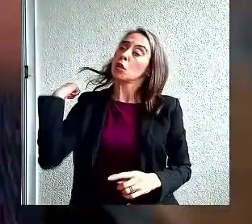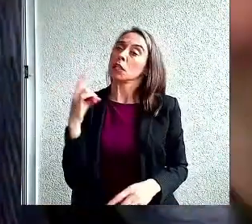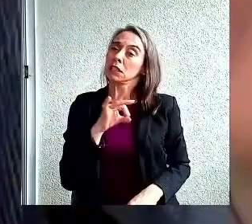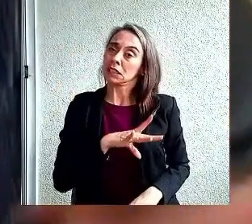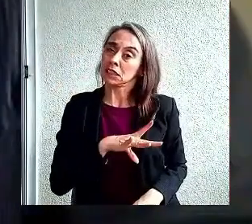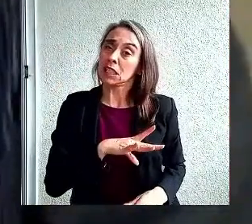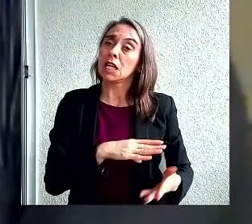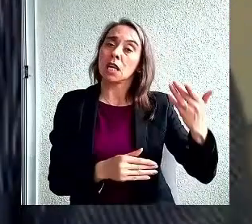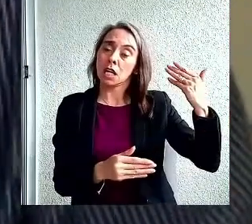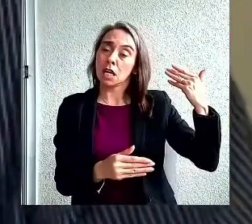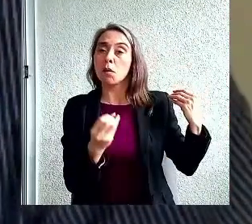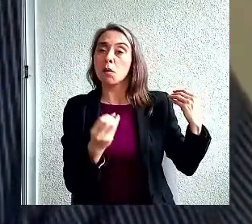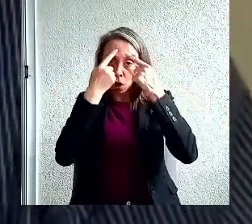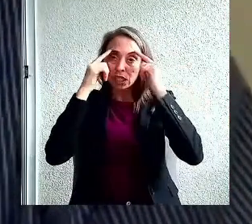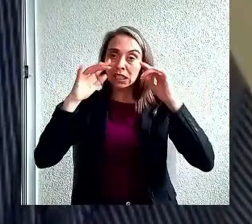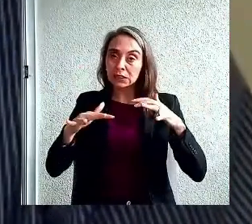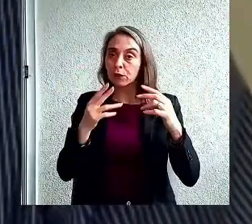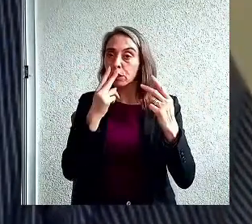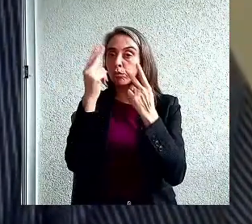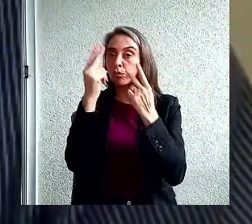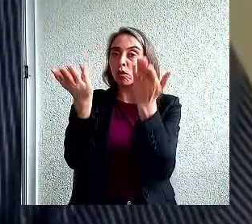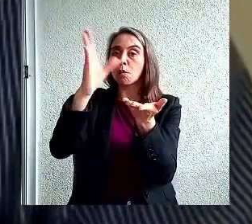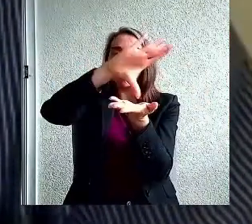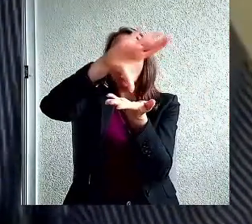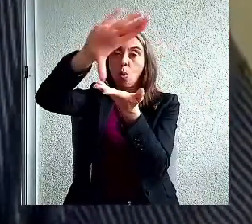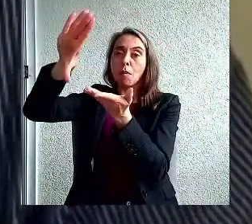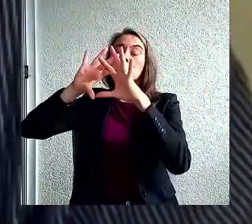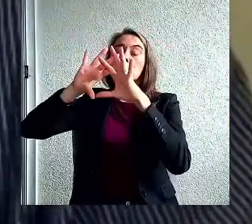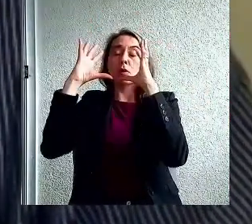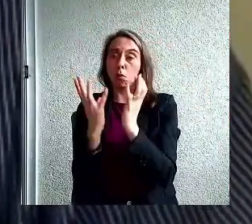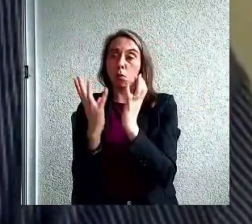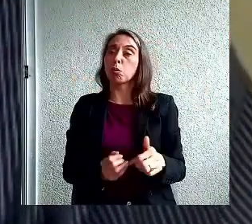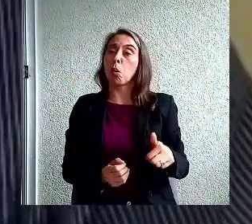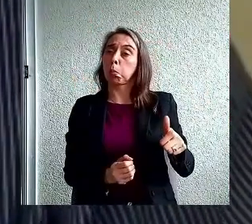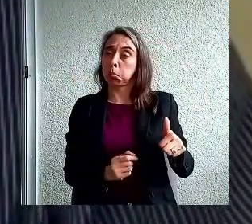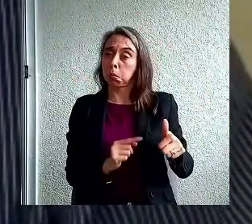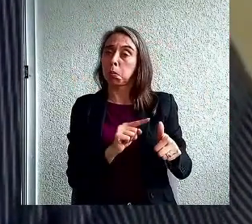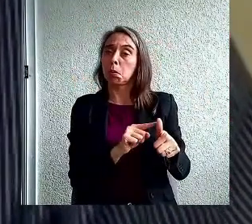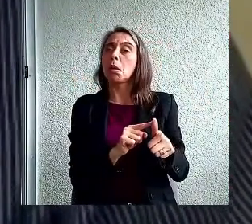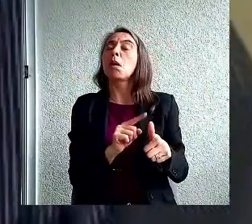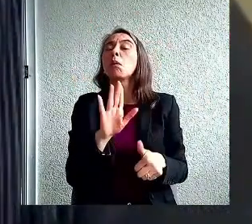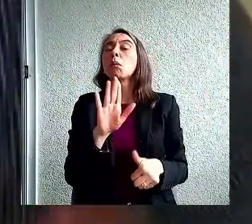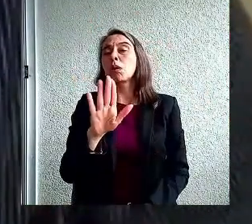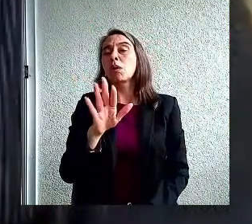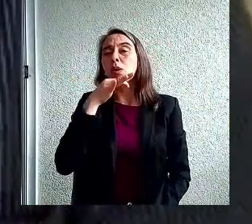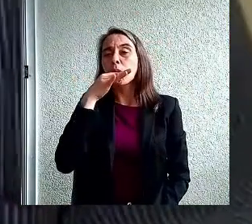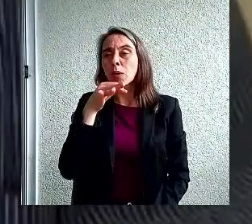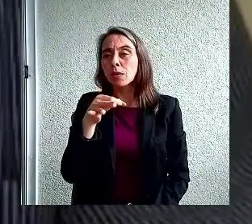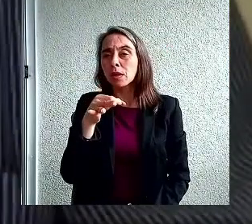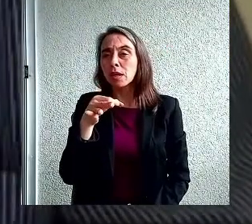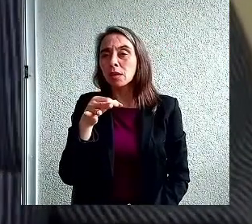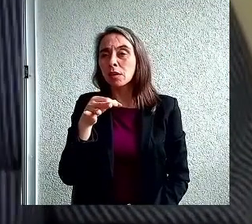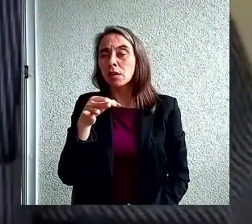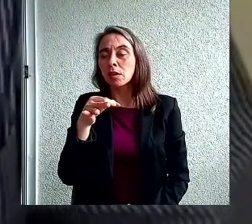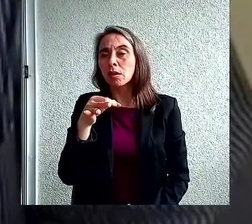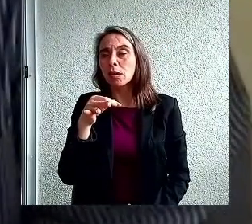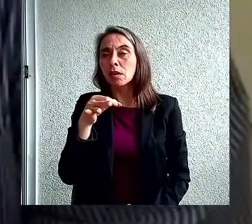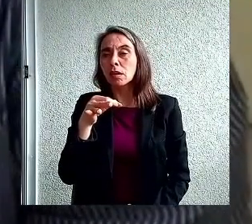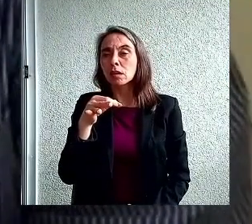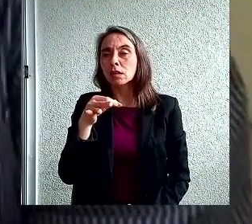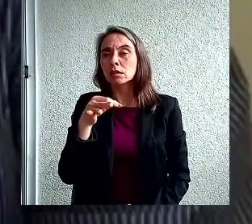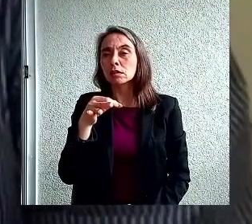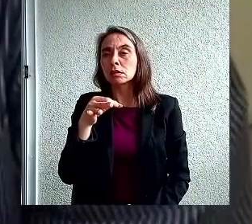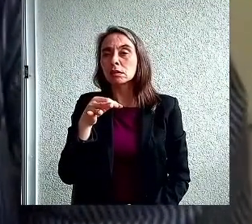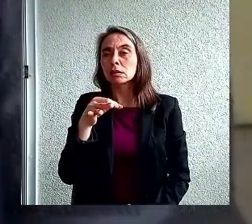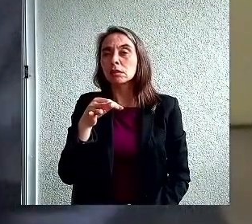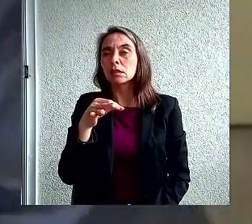casi diría que a los menos que hay que llegar con un discurso potente son a los jóvenes que ya tienen esa mentalidad, porque